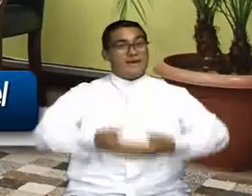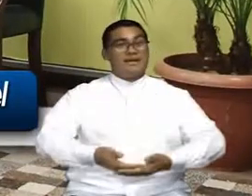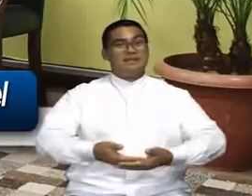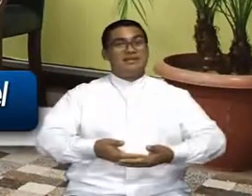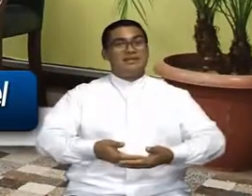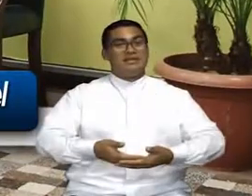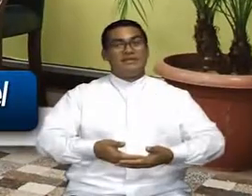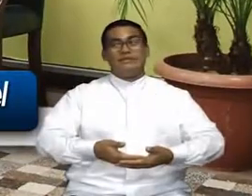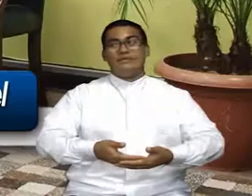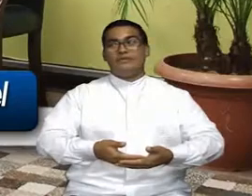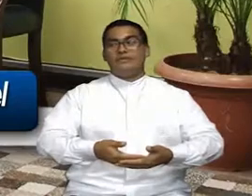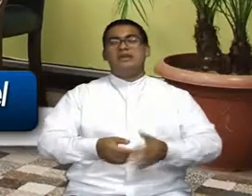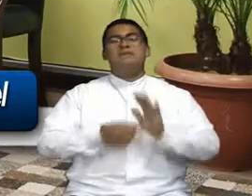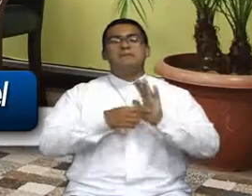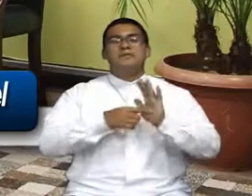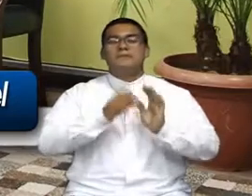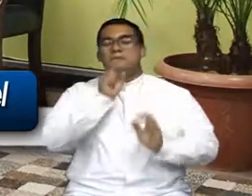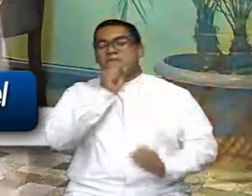O